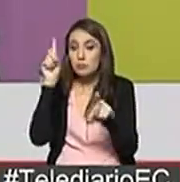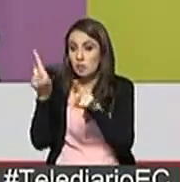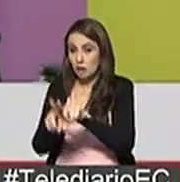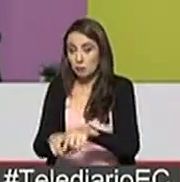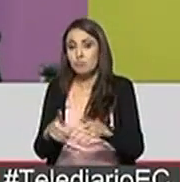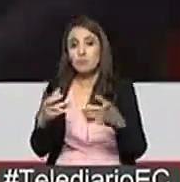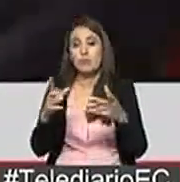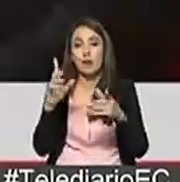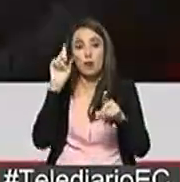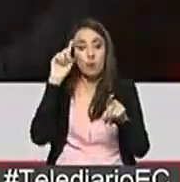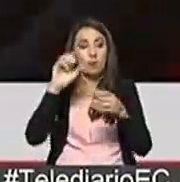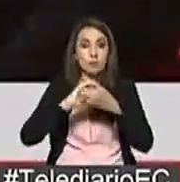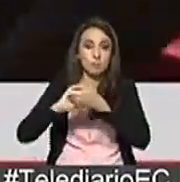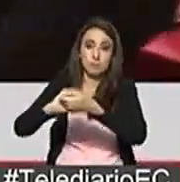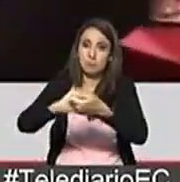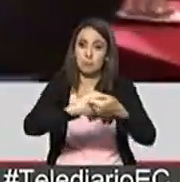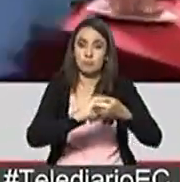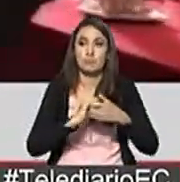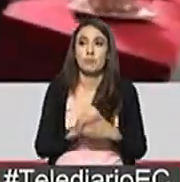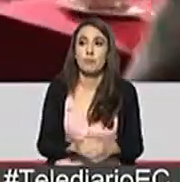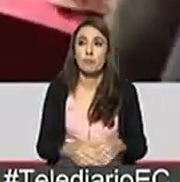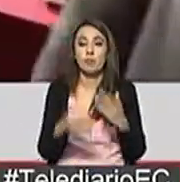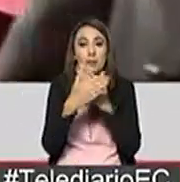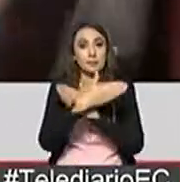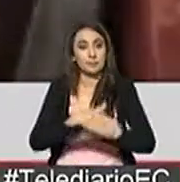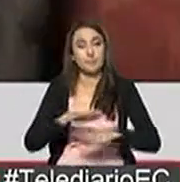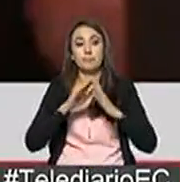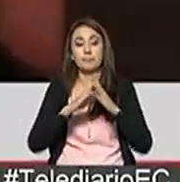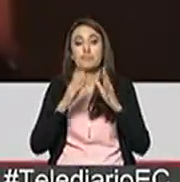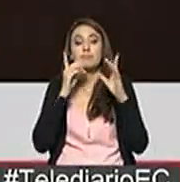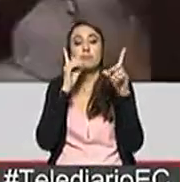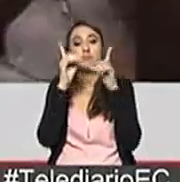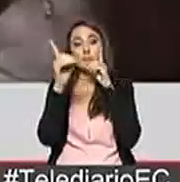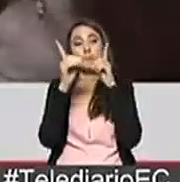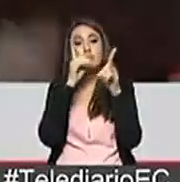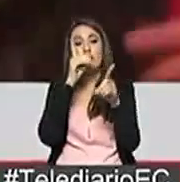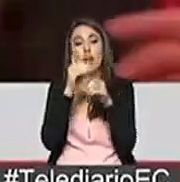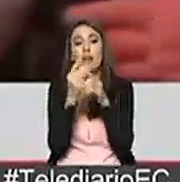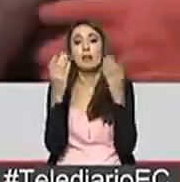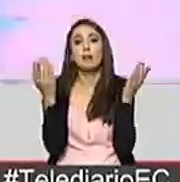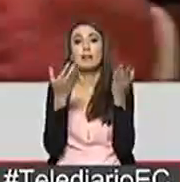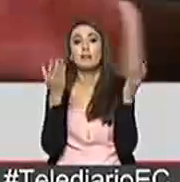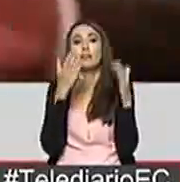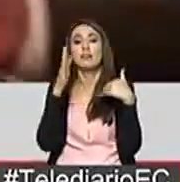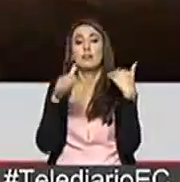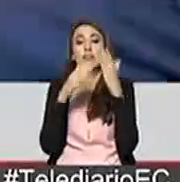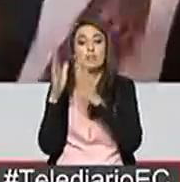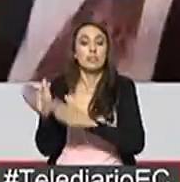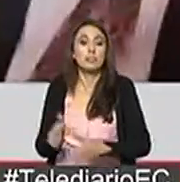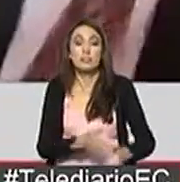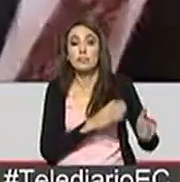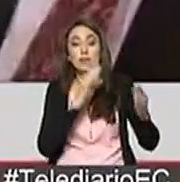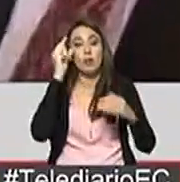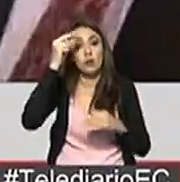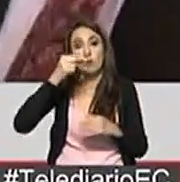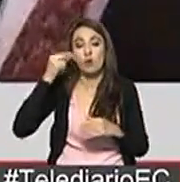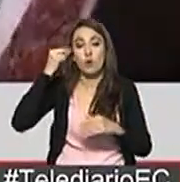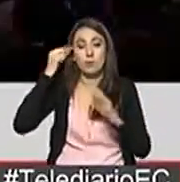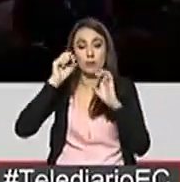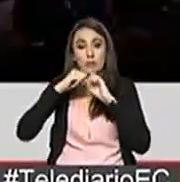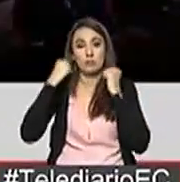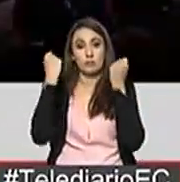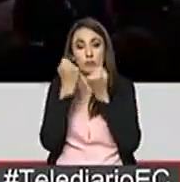acuerdos amistosos. Por ello resaltó la herramienta del diálogo para el manejo, solución de conflictos y respeto entre gobierno y sociedad